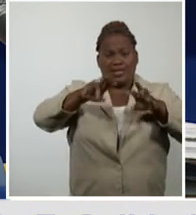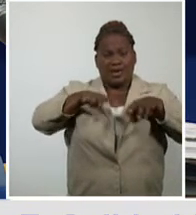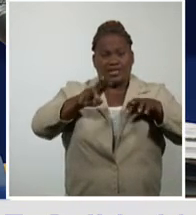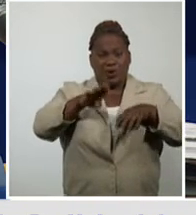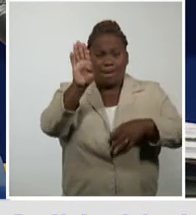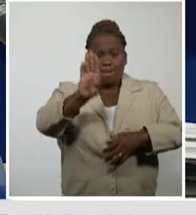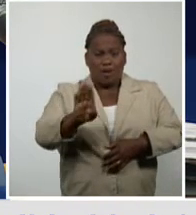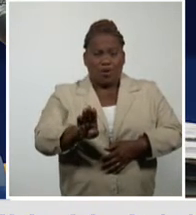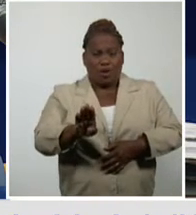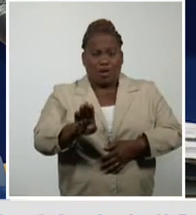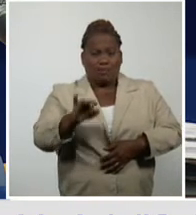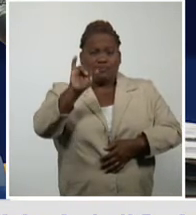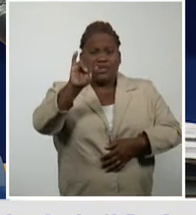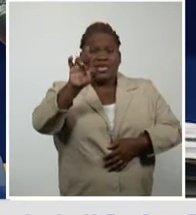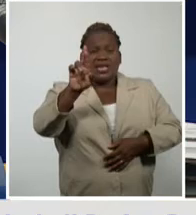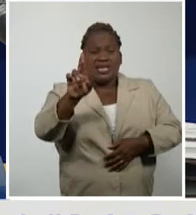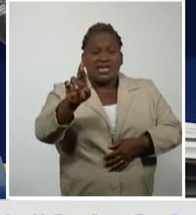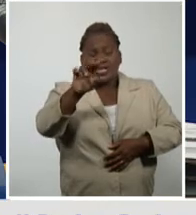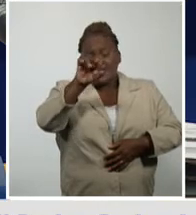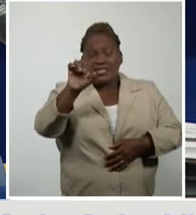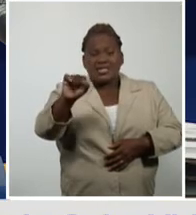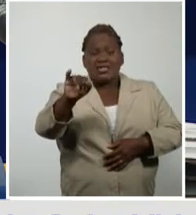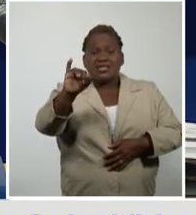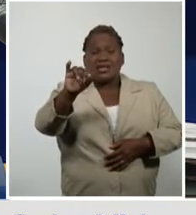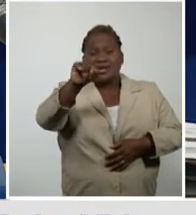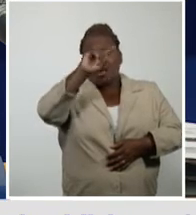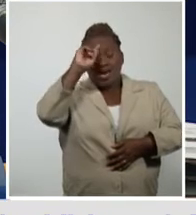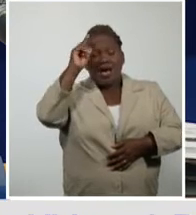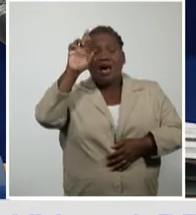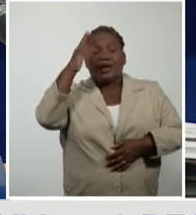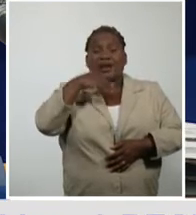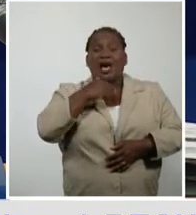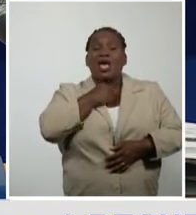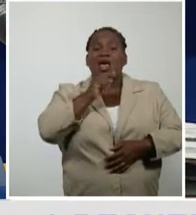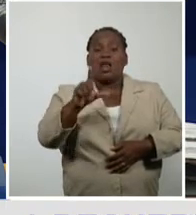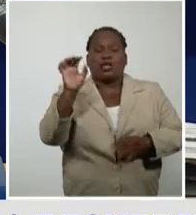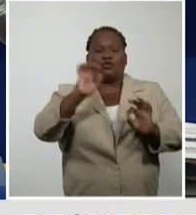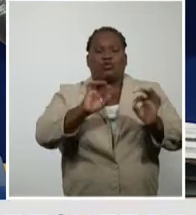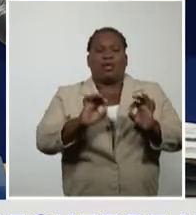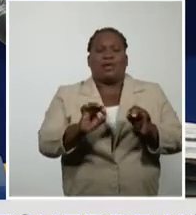de Israel, pues es algo que todavía está a nivel de laboratorio.